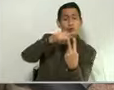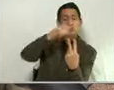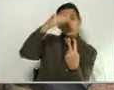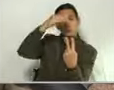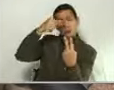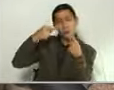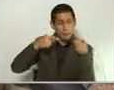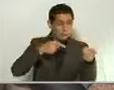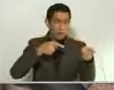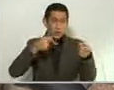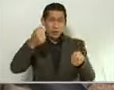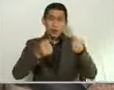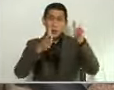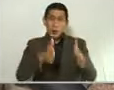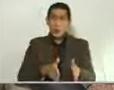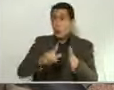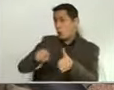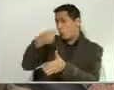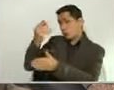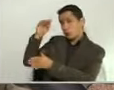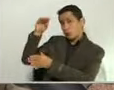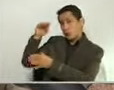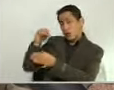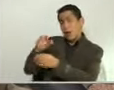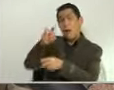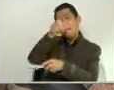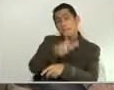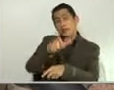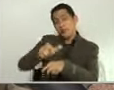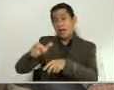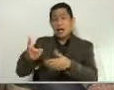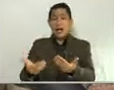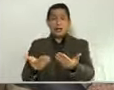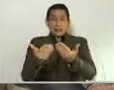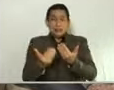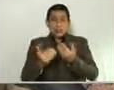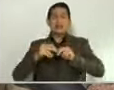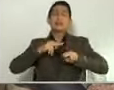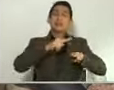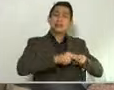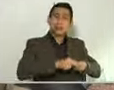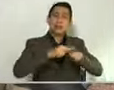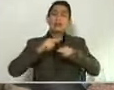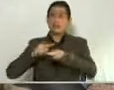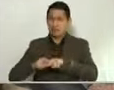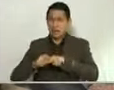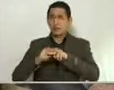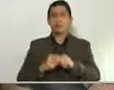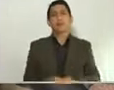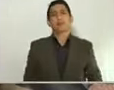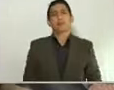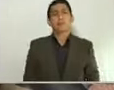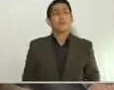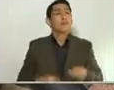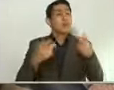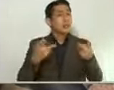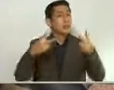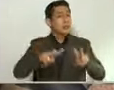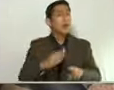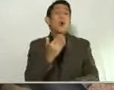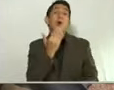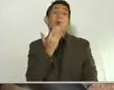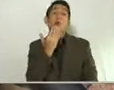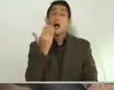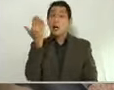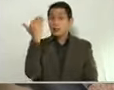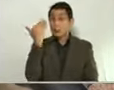otra a los pasajeros y otra de la parte posterior del vehículo hacia afuera. Y como ya las empezamos